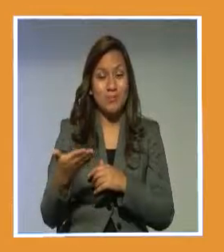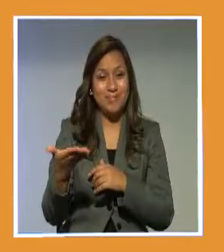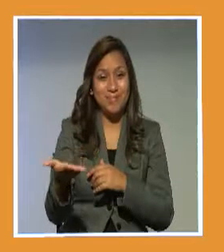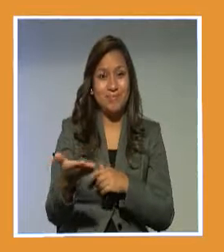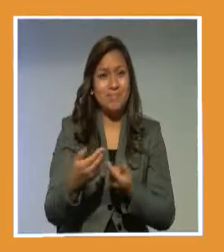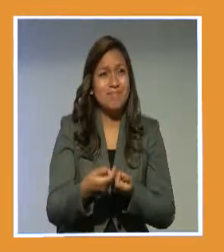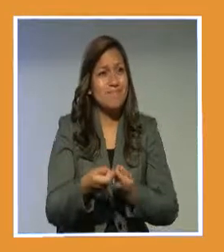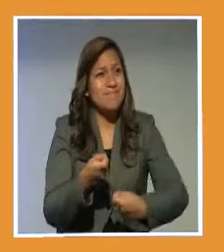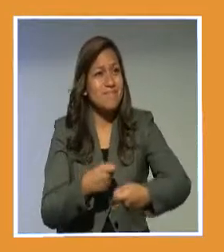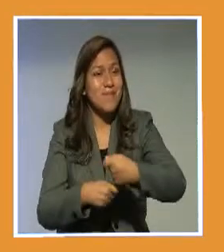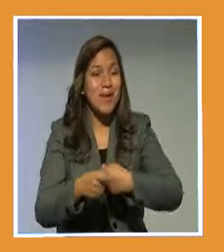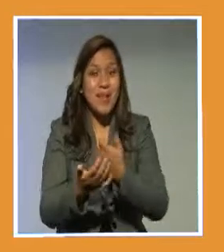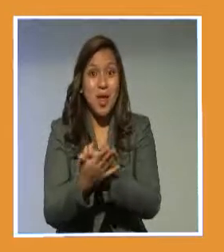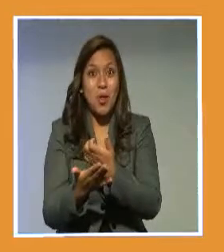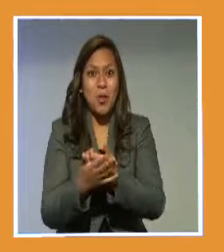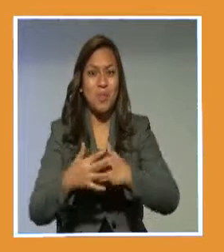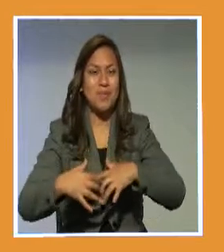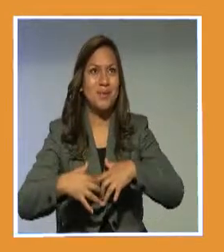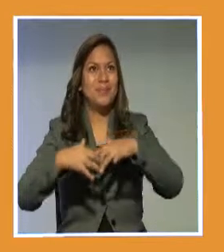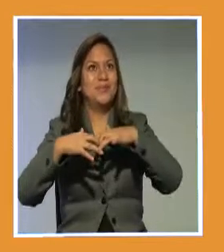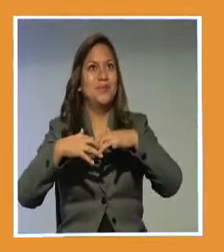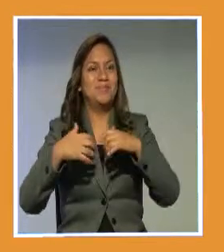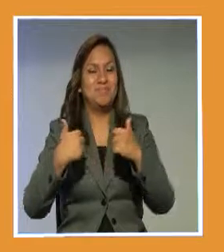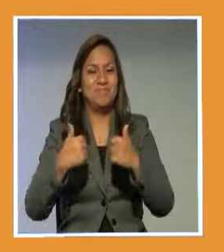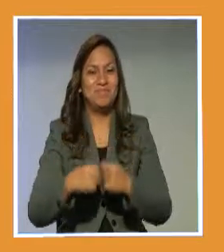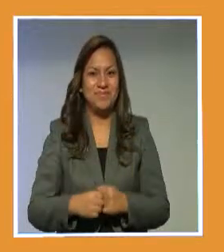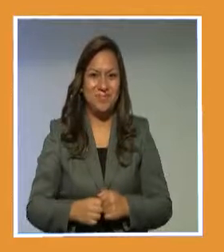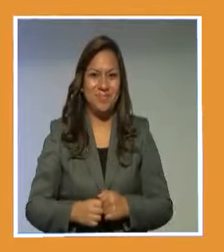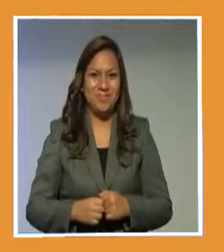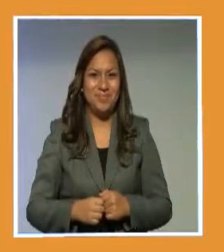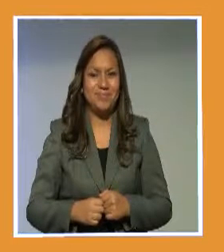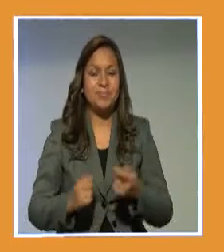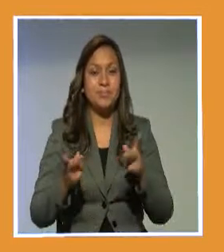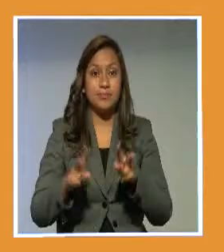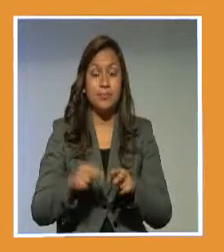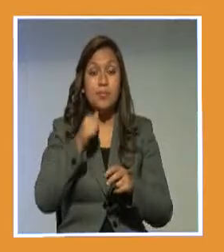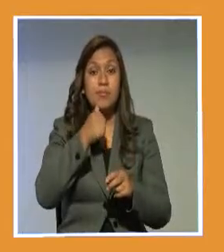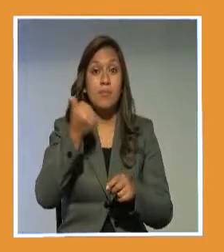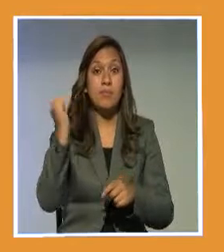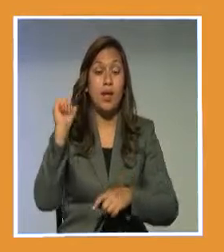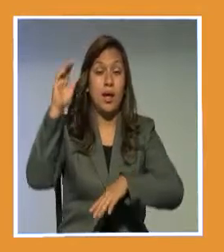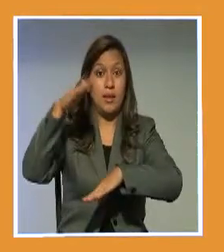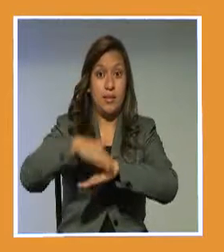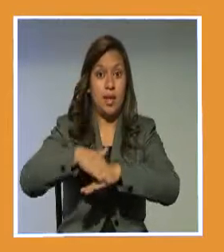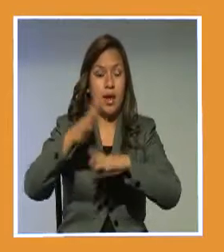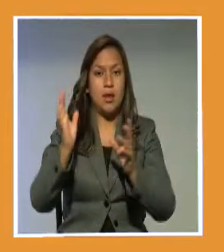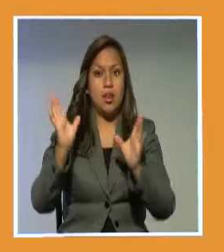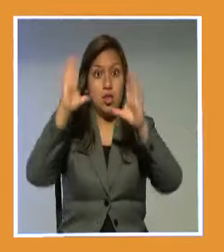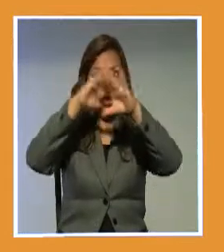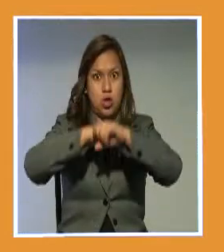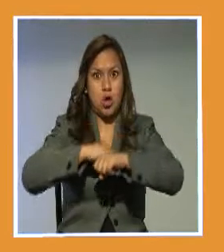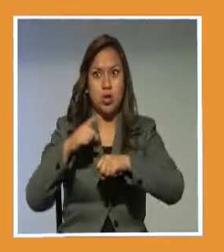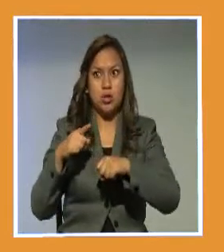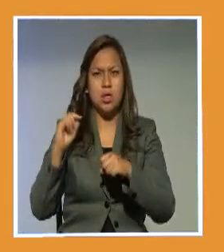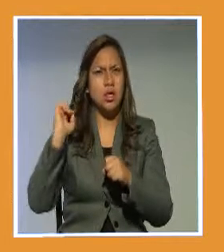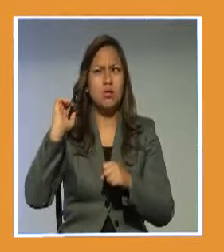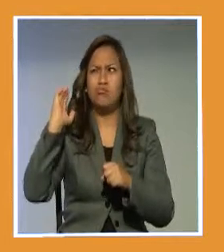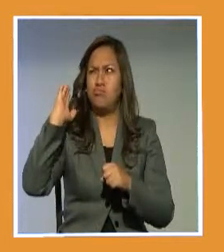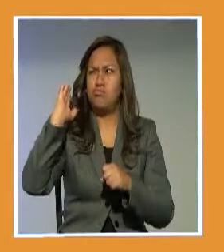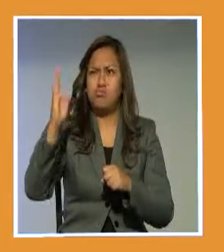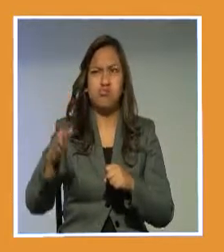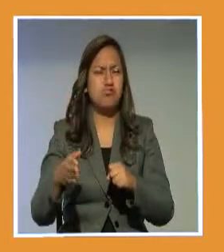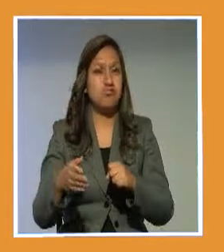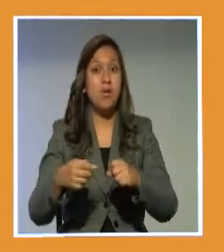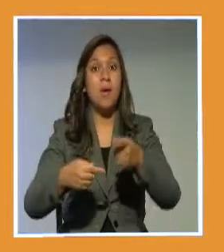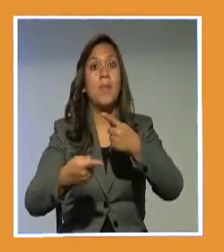provincia, y espectacular. Una de las muestras fue que ayer en la tarde y noche prácticamente la carretera, la Panamericana